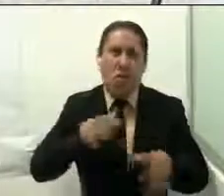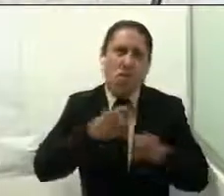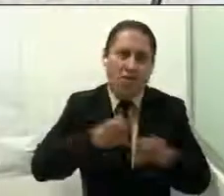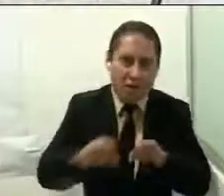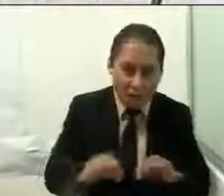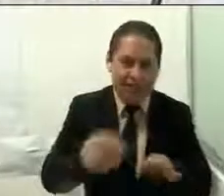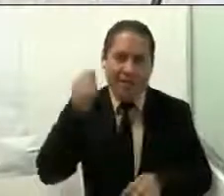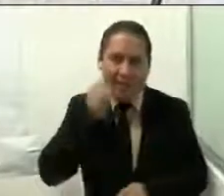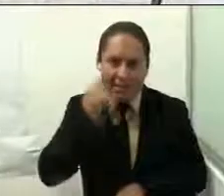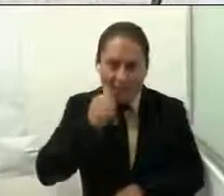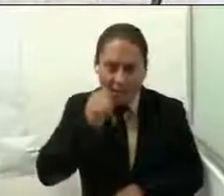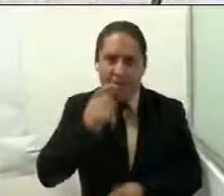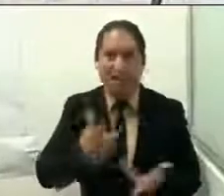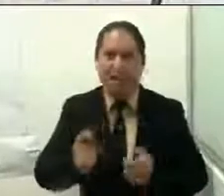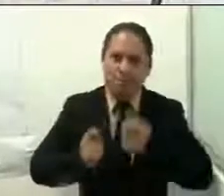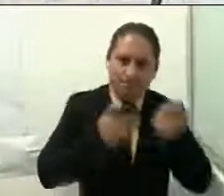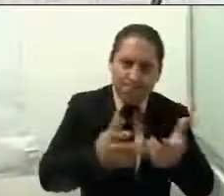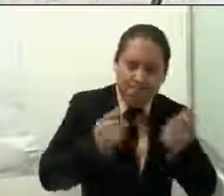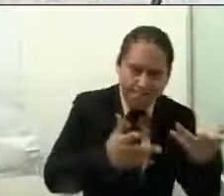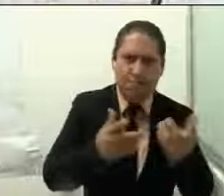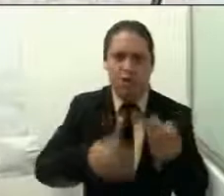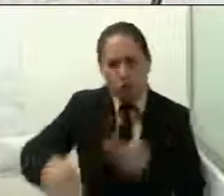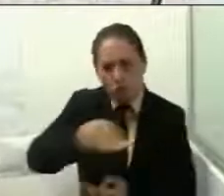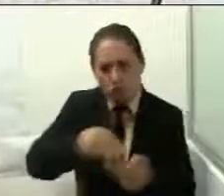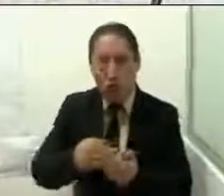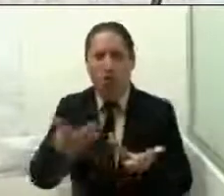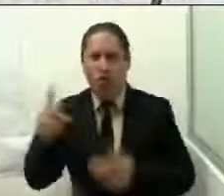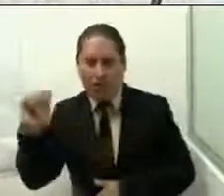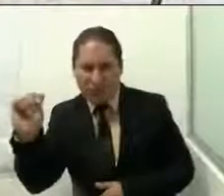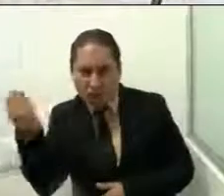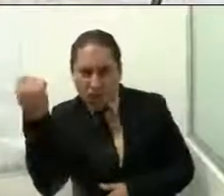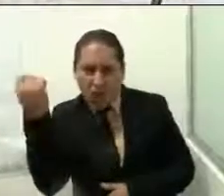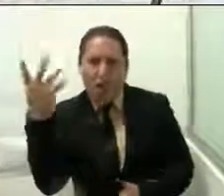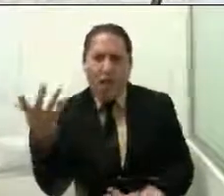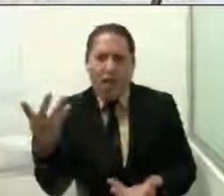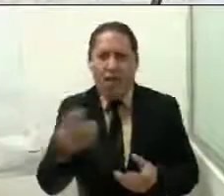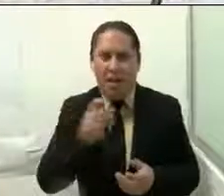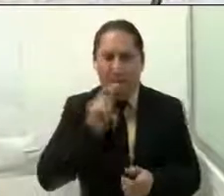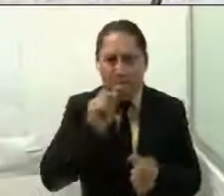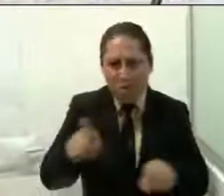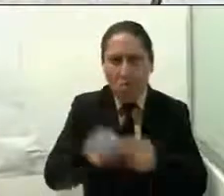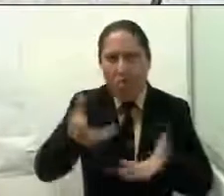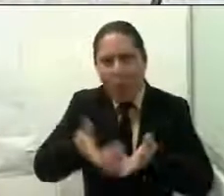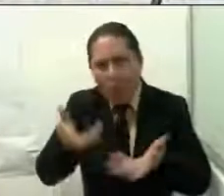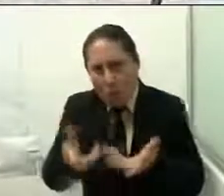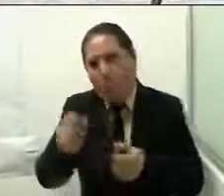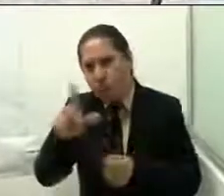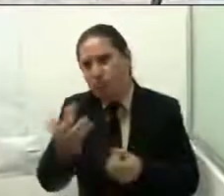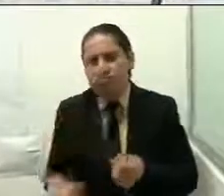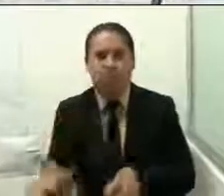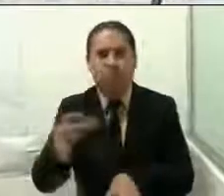y distribuidores con tecnología orgánica imagen comercial agregado